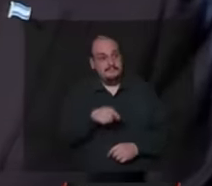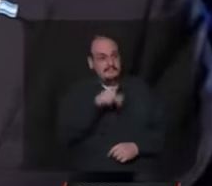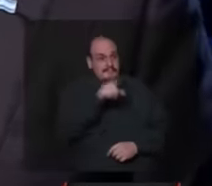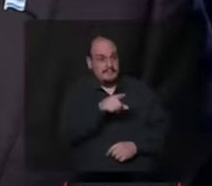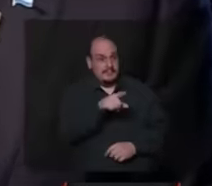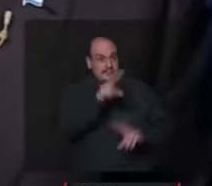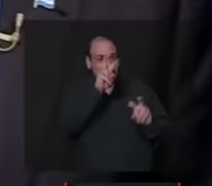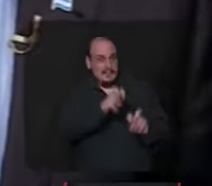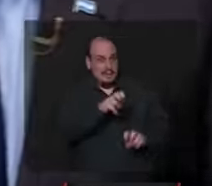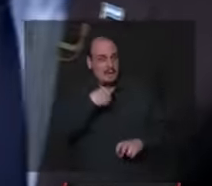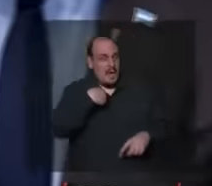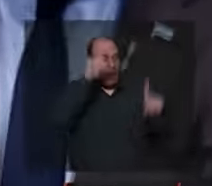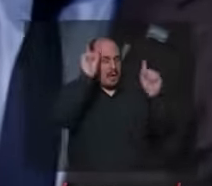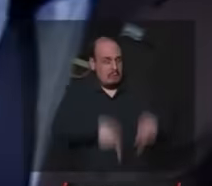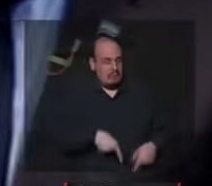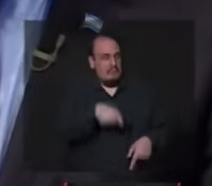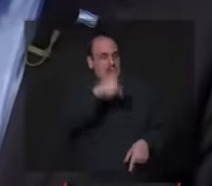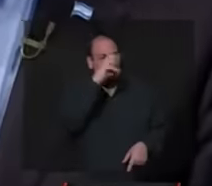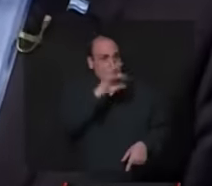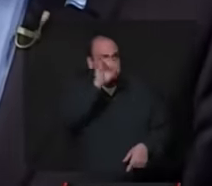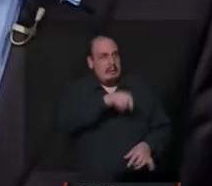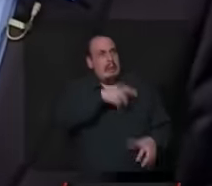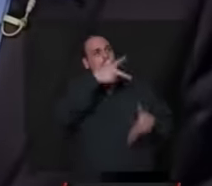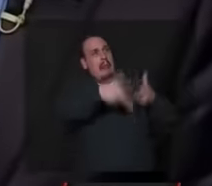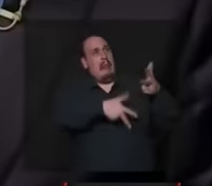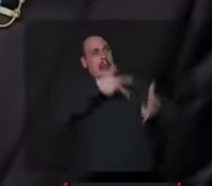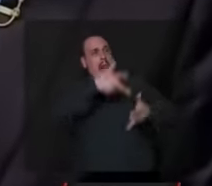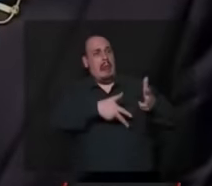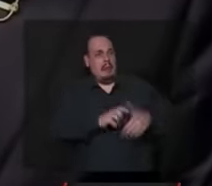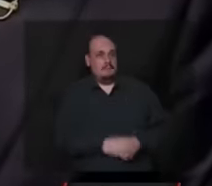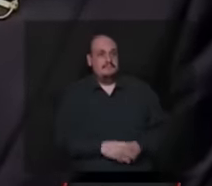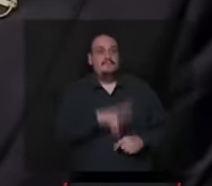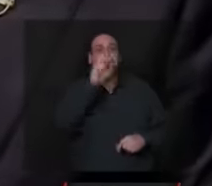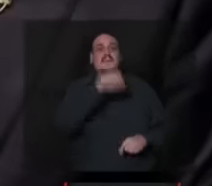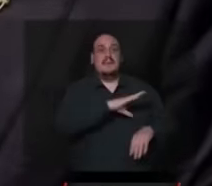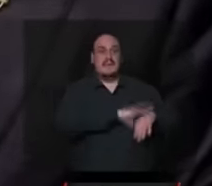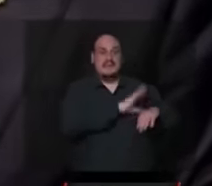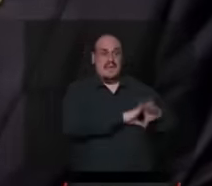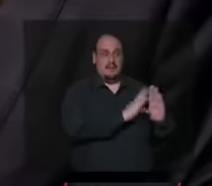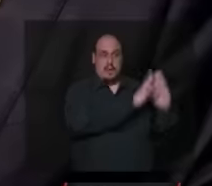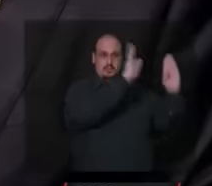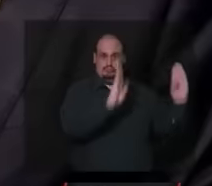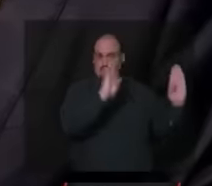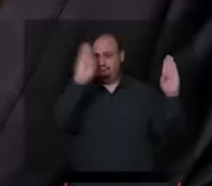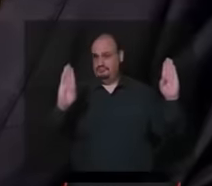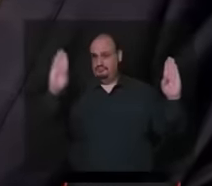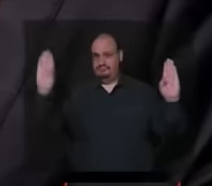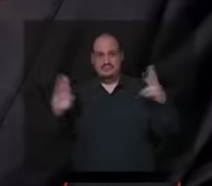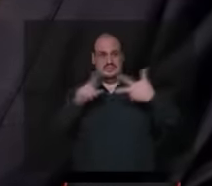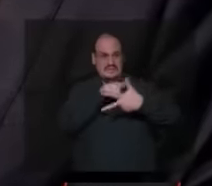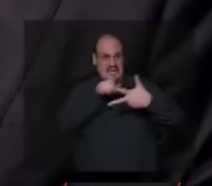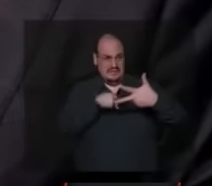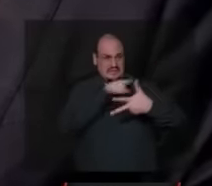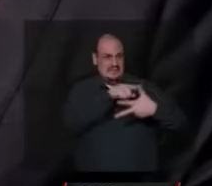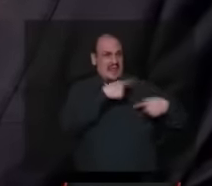Cuando nosotros hablamos de la reforma de primera generación, Hablamos de una reforma del Estado en la cual bajamos